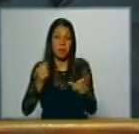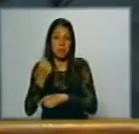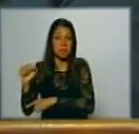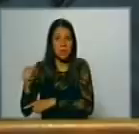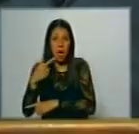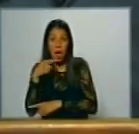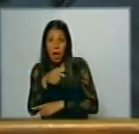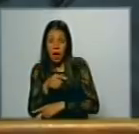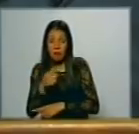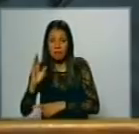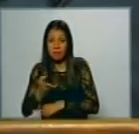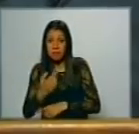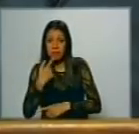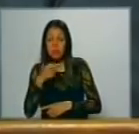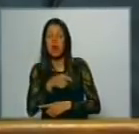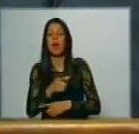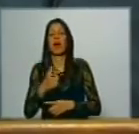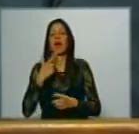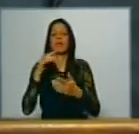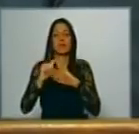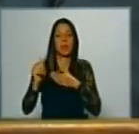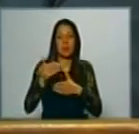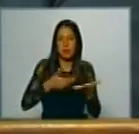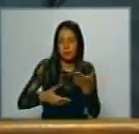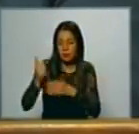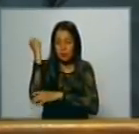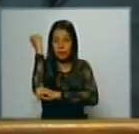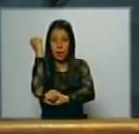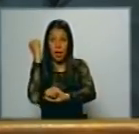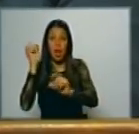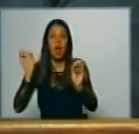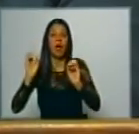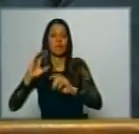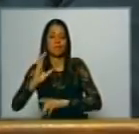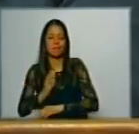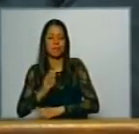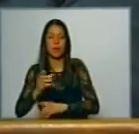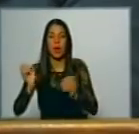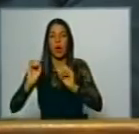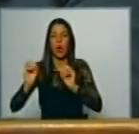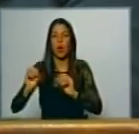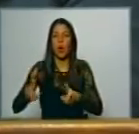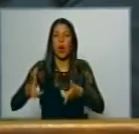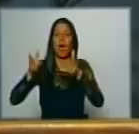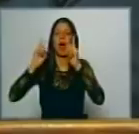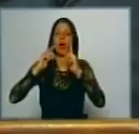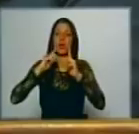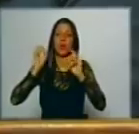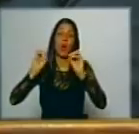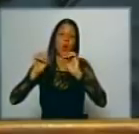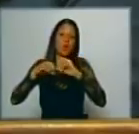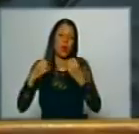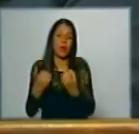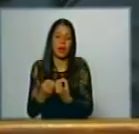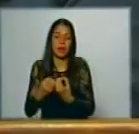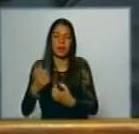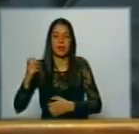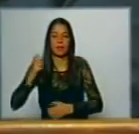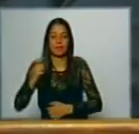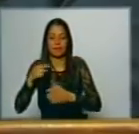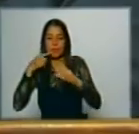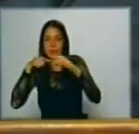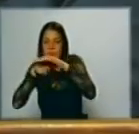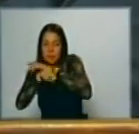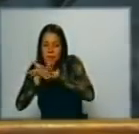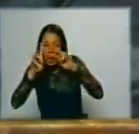ilícitos del régimen cambiario, así como otras autoridades u organismos en el ejercicio de funciones